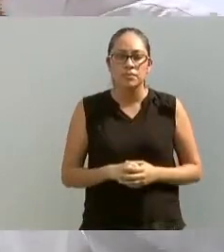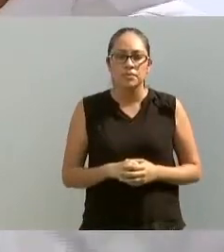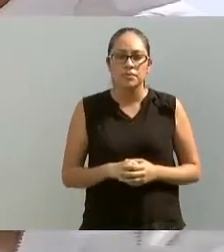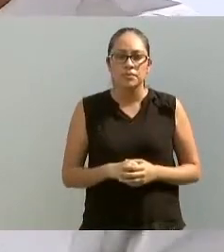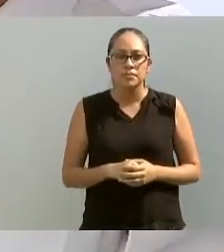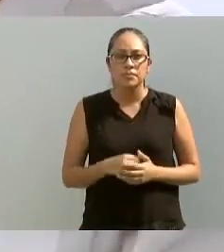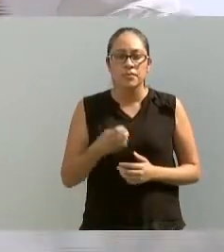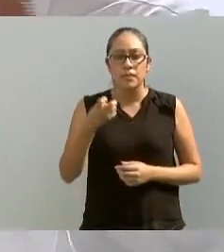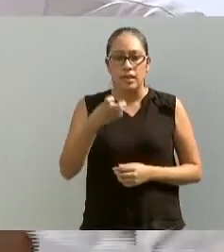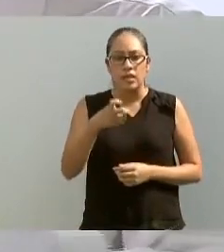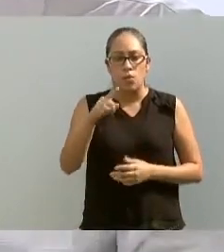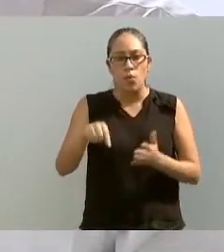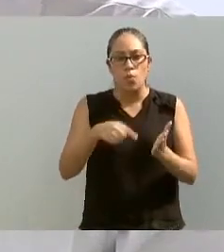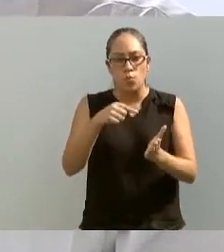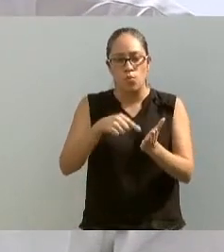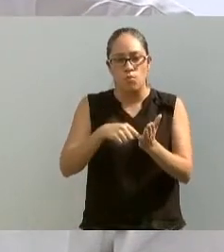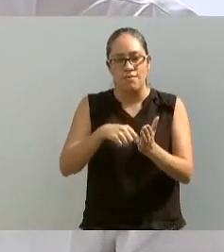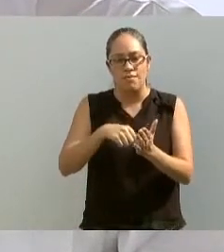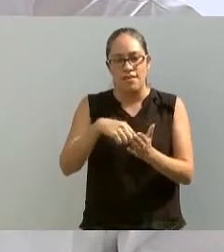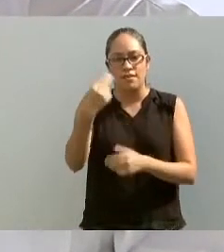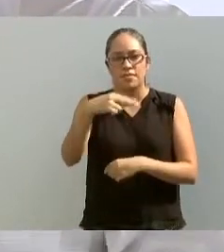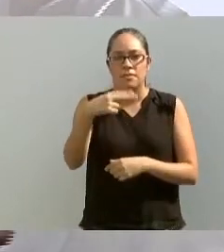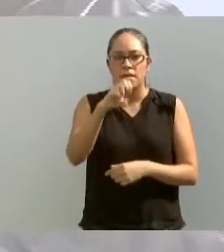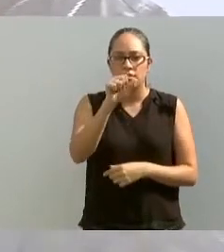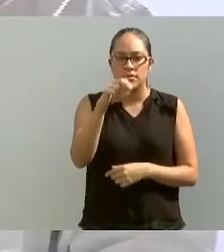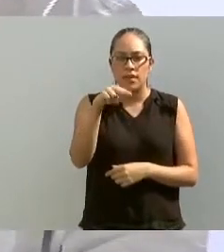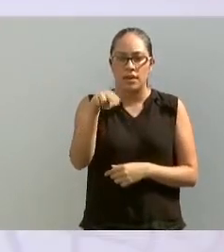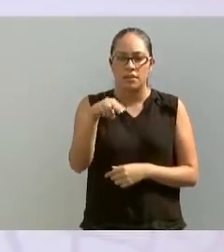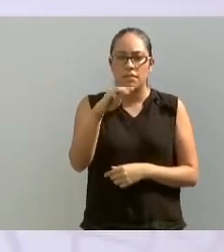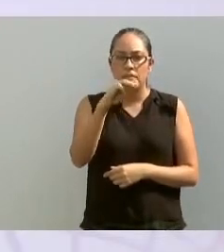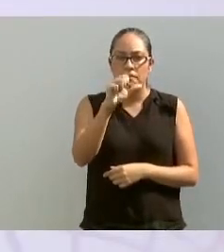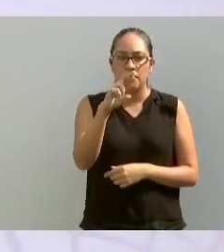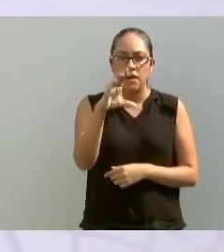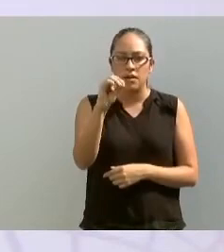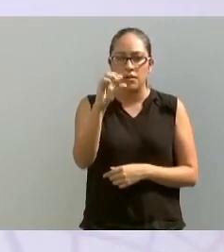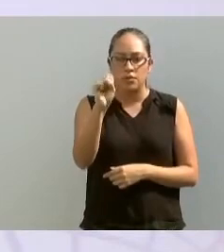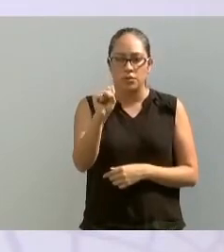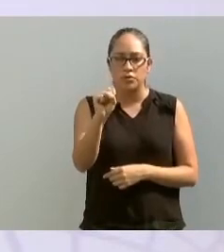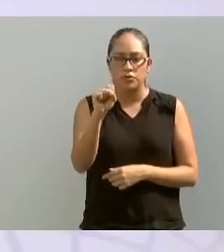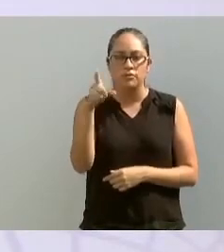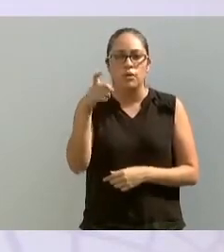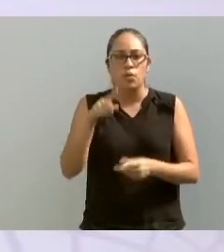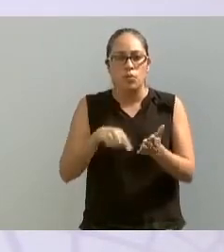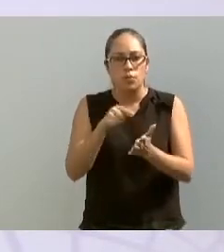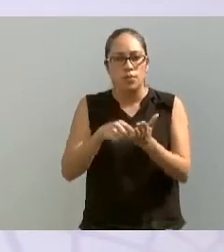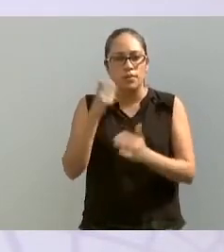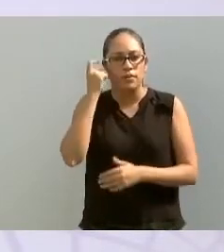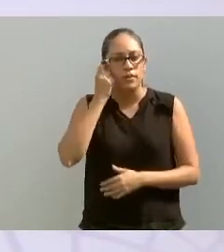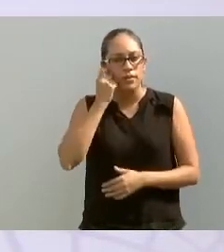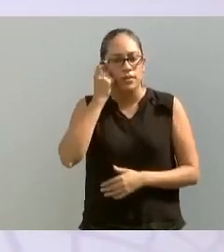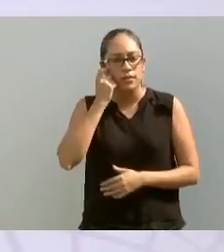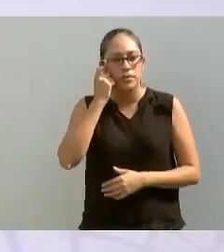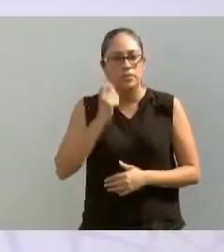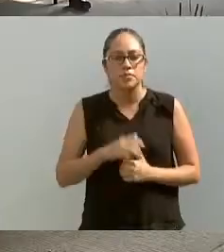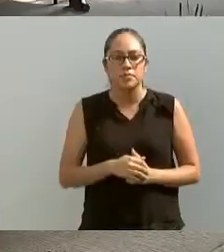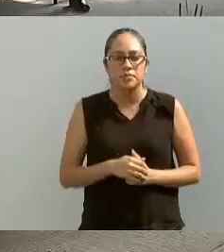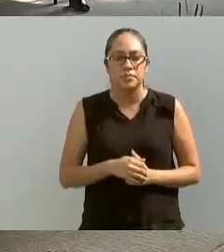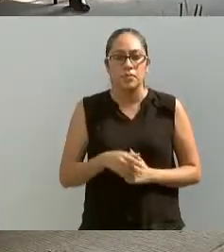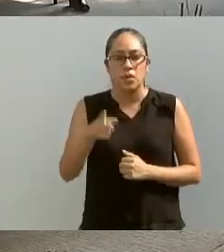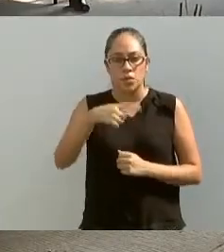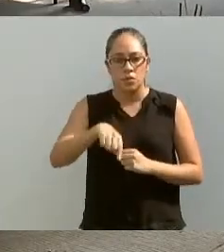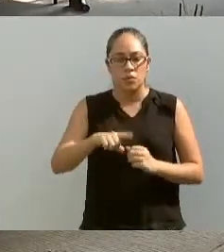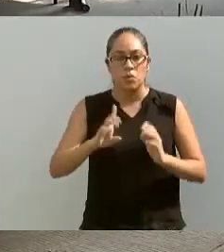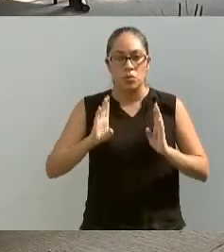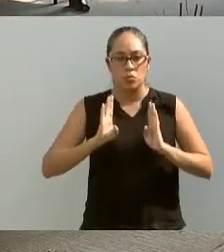de la Costa Chica, de San Marcos, de Guerrero. Los soldados son